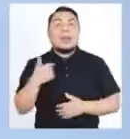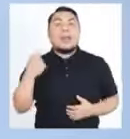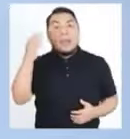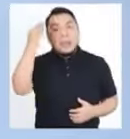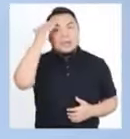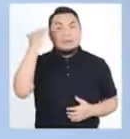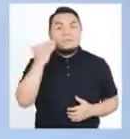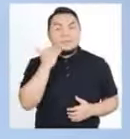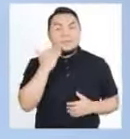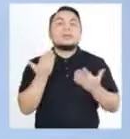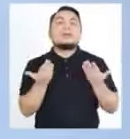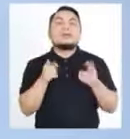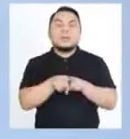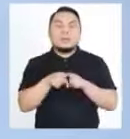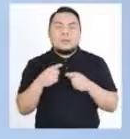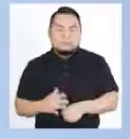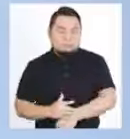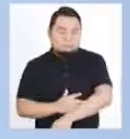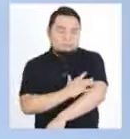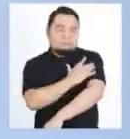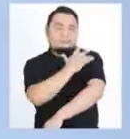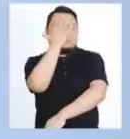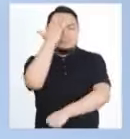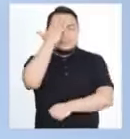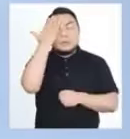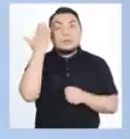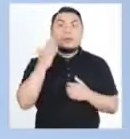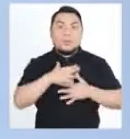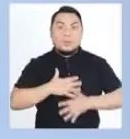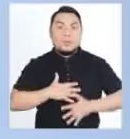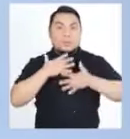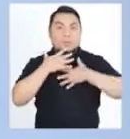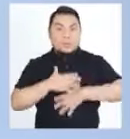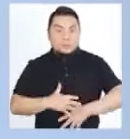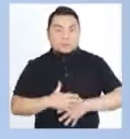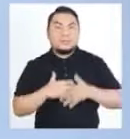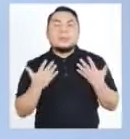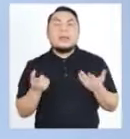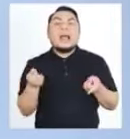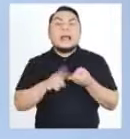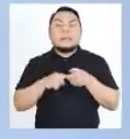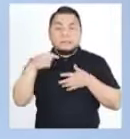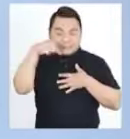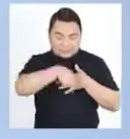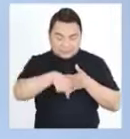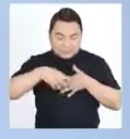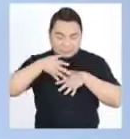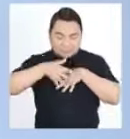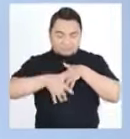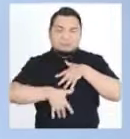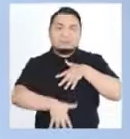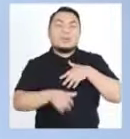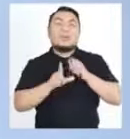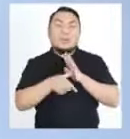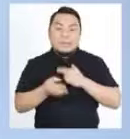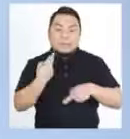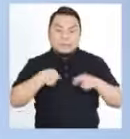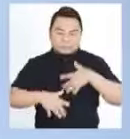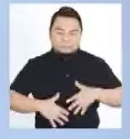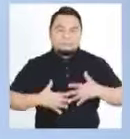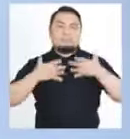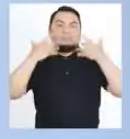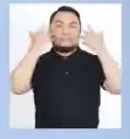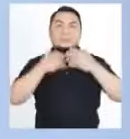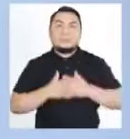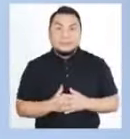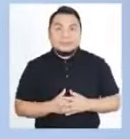los brazos a la cabeza y vamos a conducir la energía en forma de una onda que recorre nuestro cuerpo hasta nuestros pies y luego de